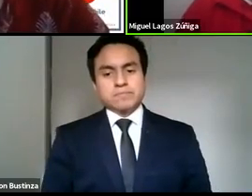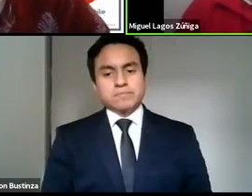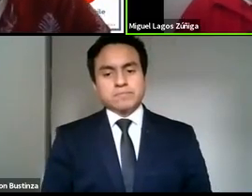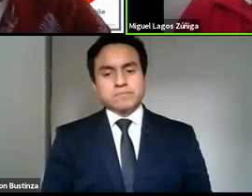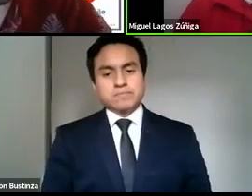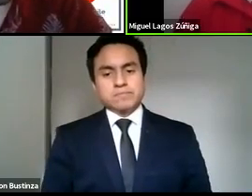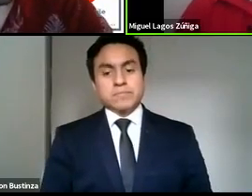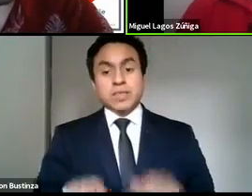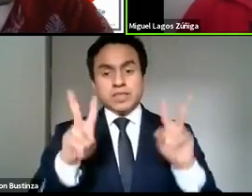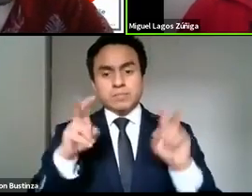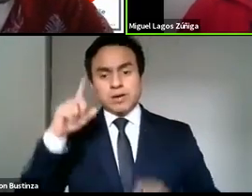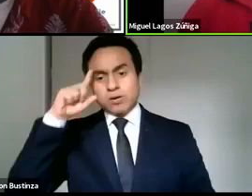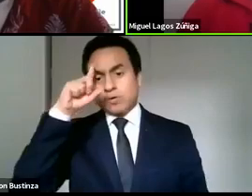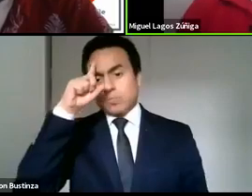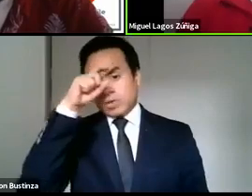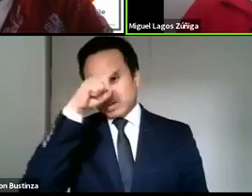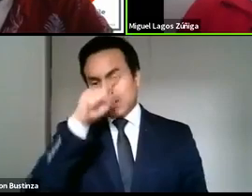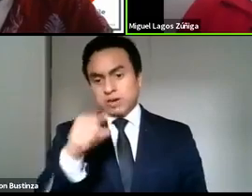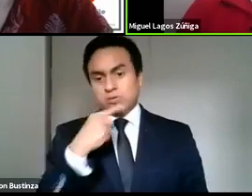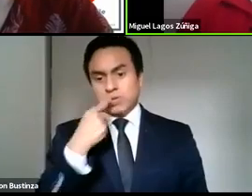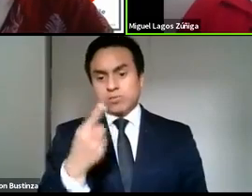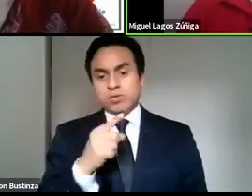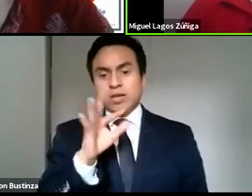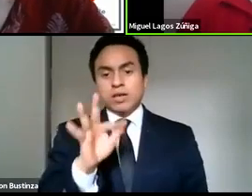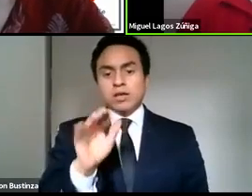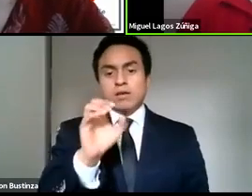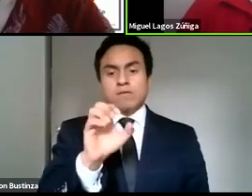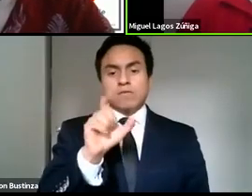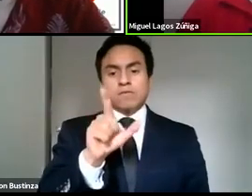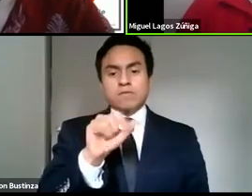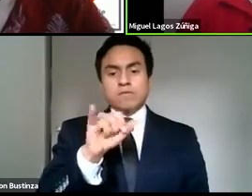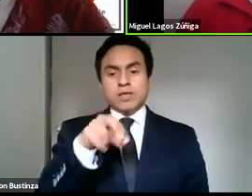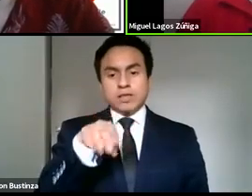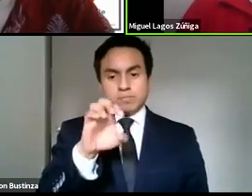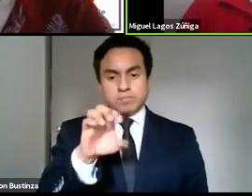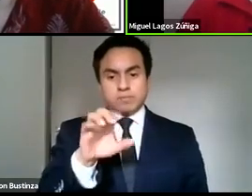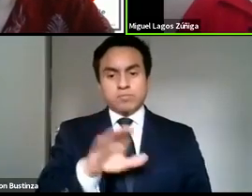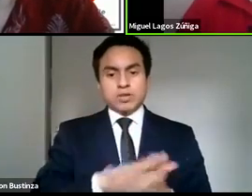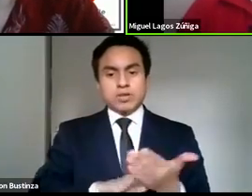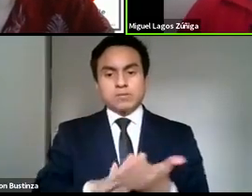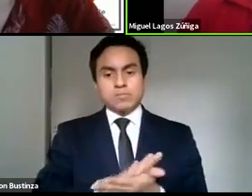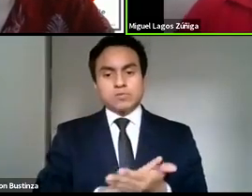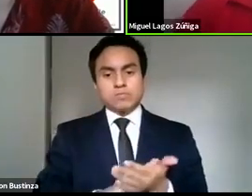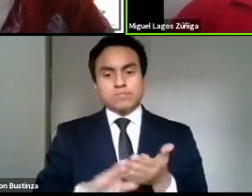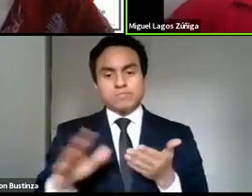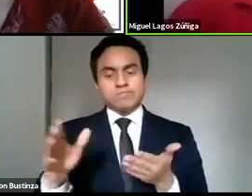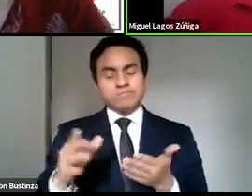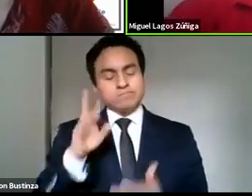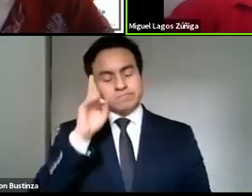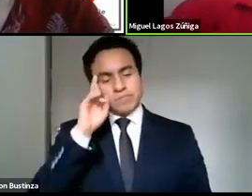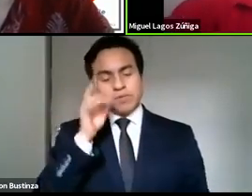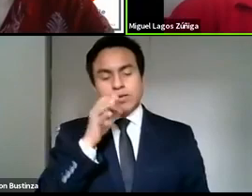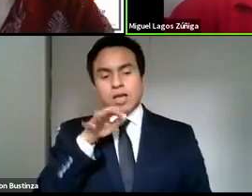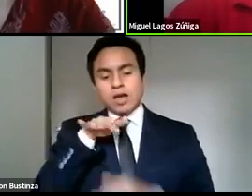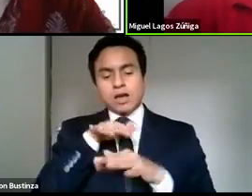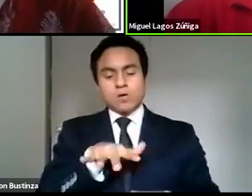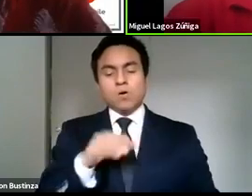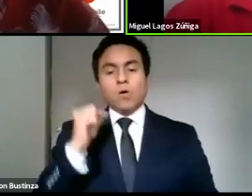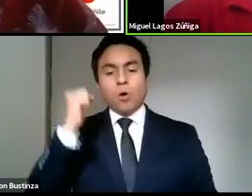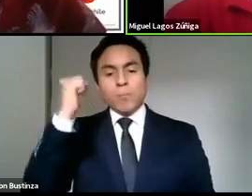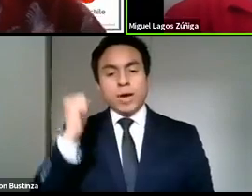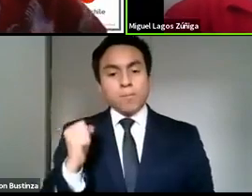es un tema bien complicado lo que pregunta Felipe. Por ejemplo, saco a colación la cuenca del río Copiapó,